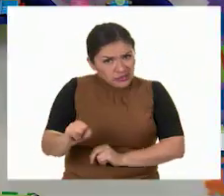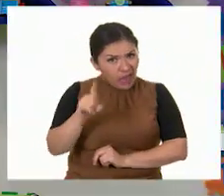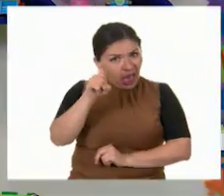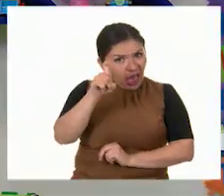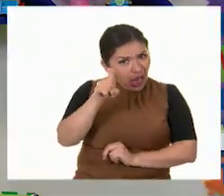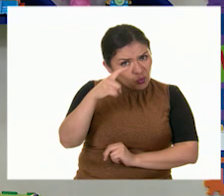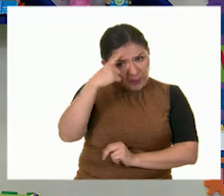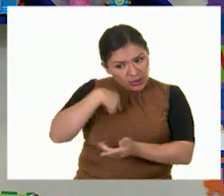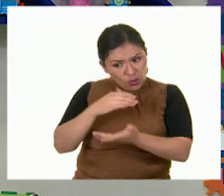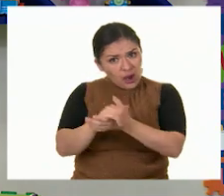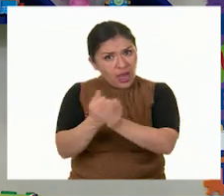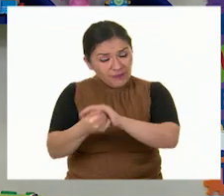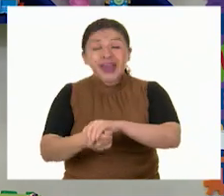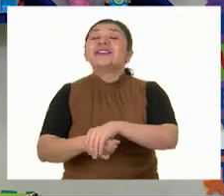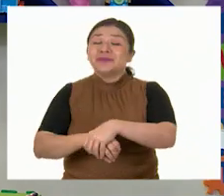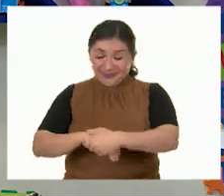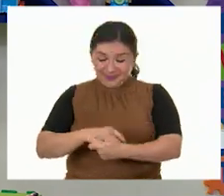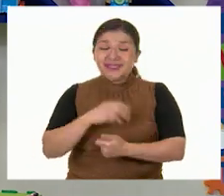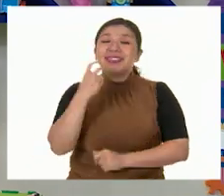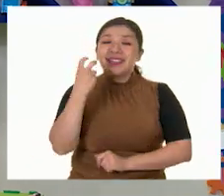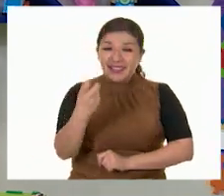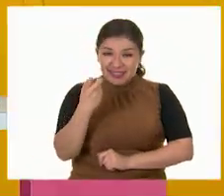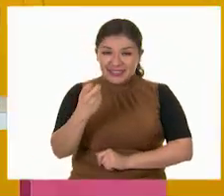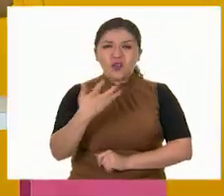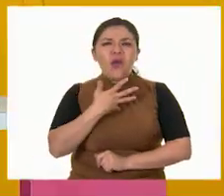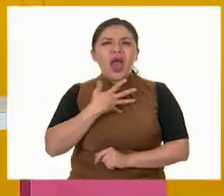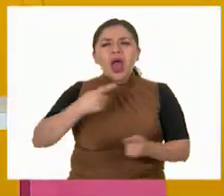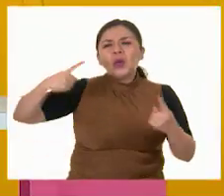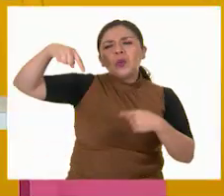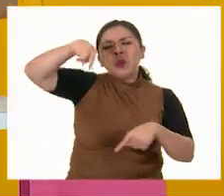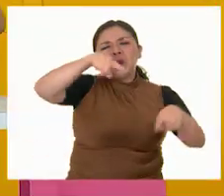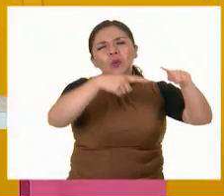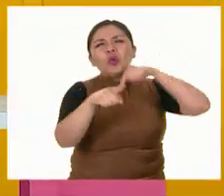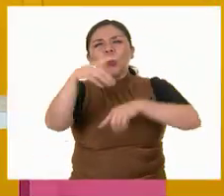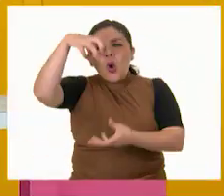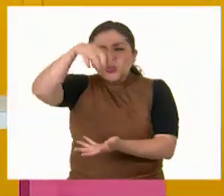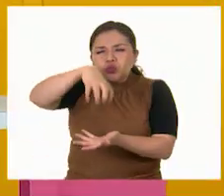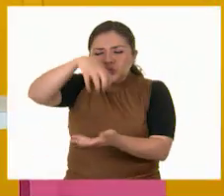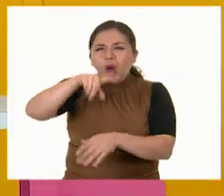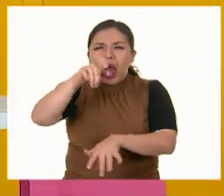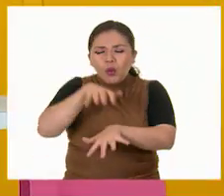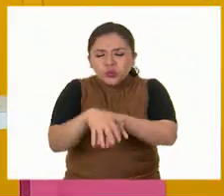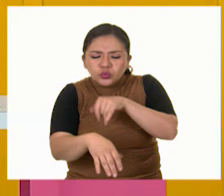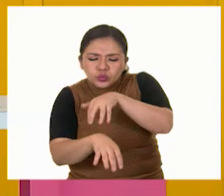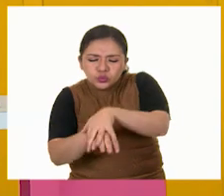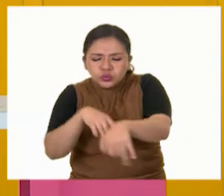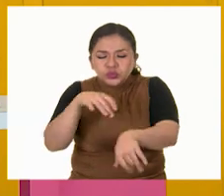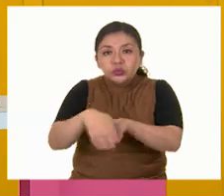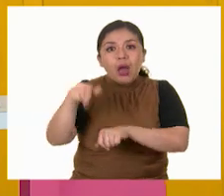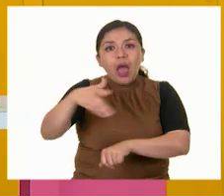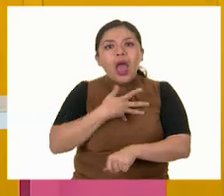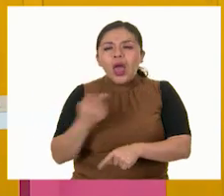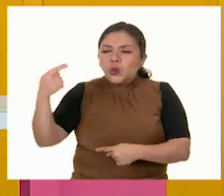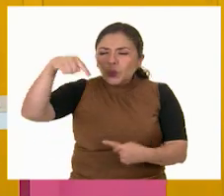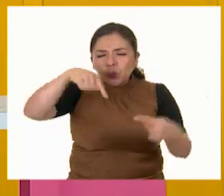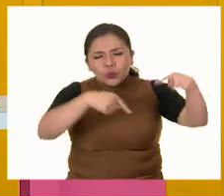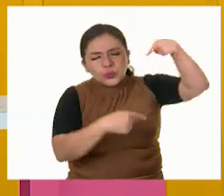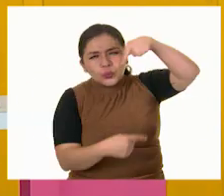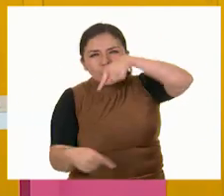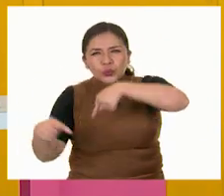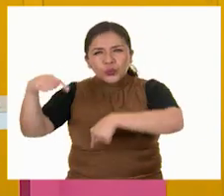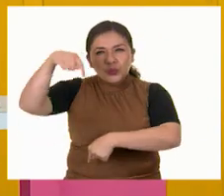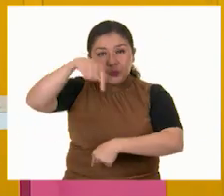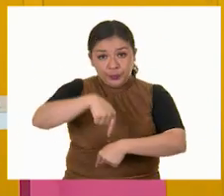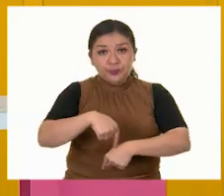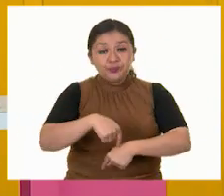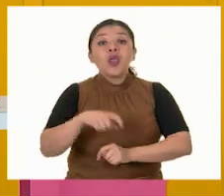cuando nos lavamos las manos. Así, van a estar así cuando nos estamos lavando las manos. Y lo que van a hacer es